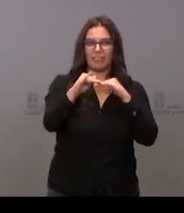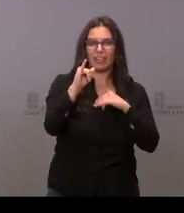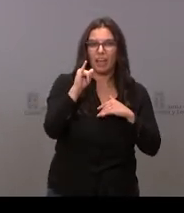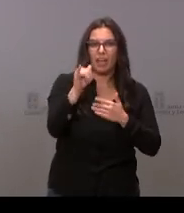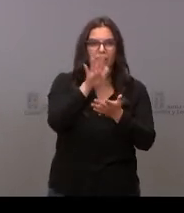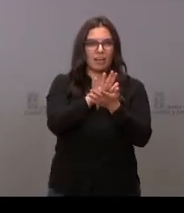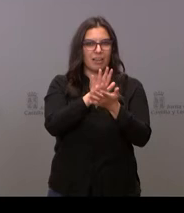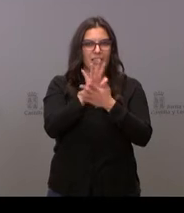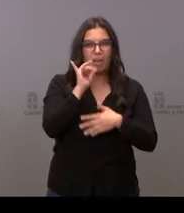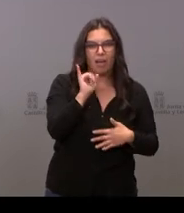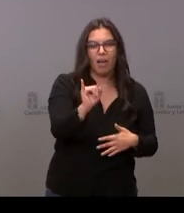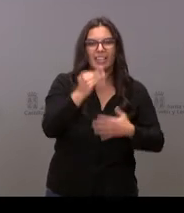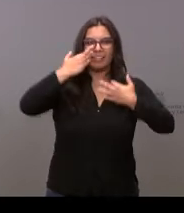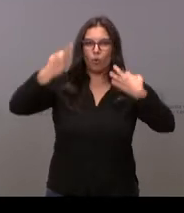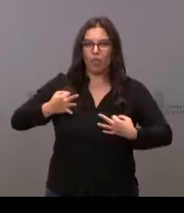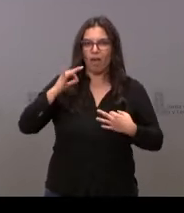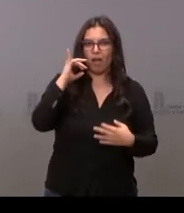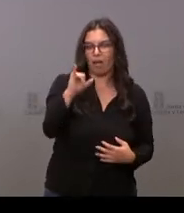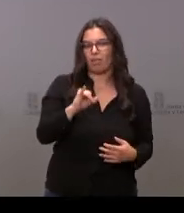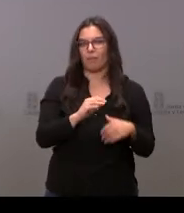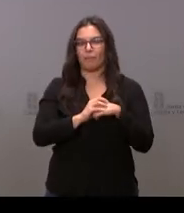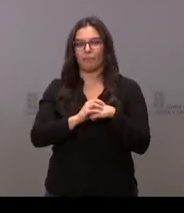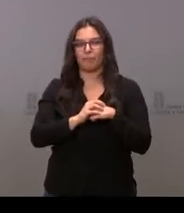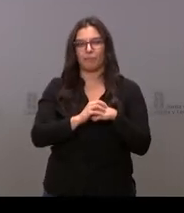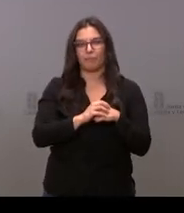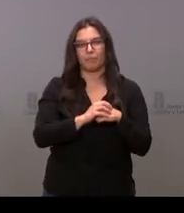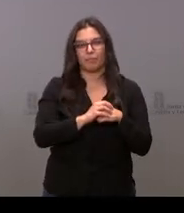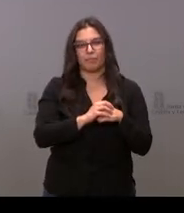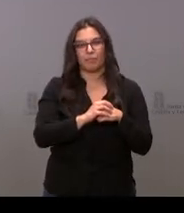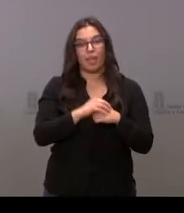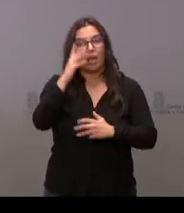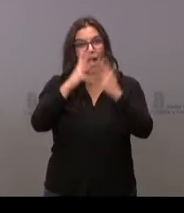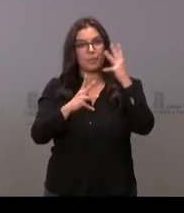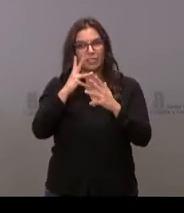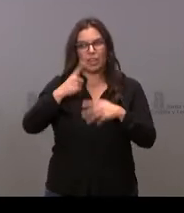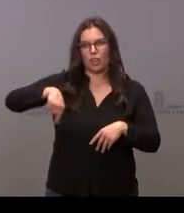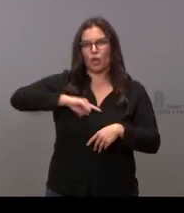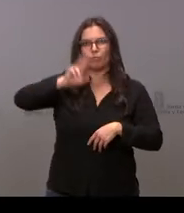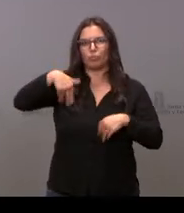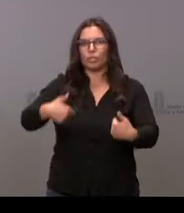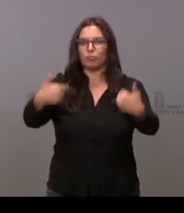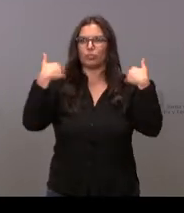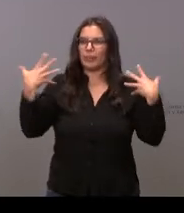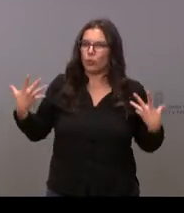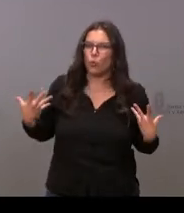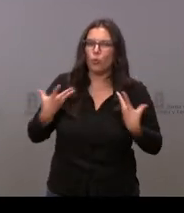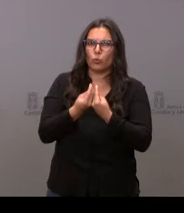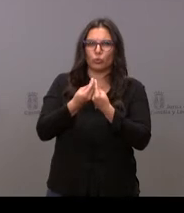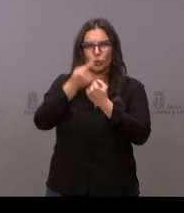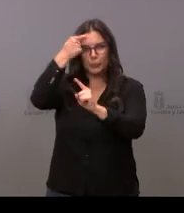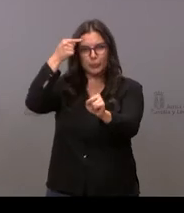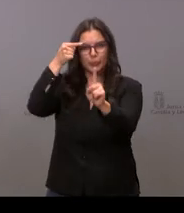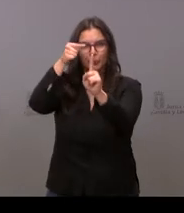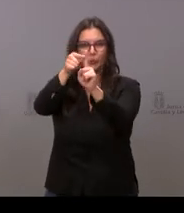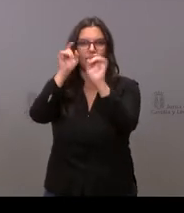tranquilidad hay seguridad hay unas administraciones responsables que estamos remando en la misma dirección